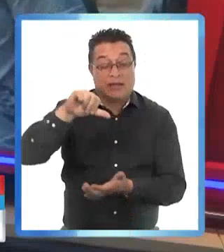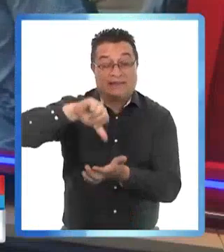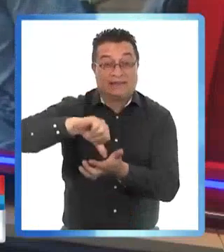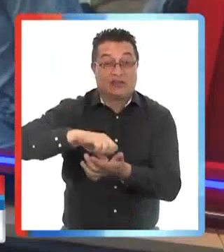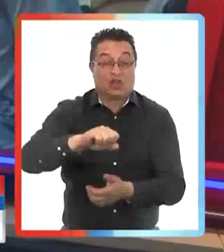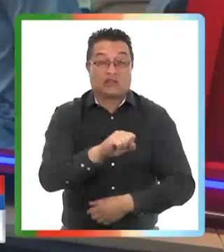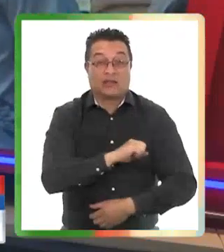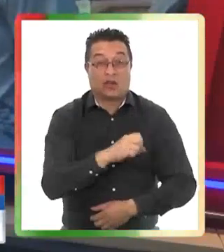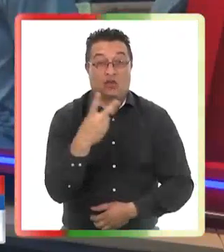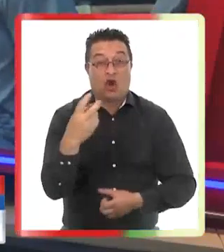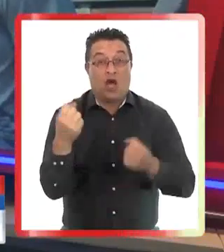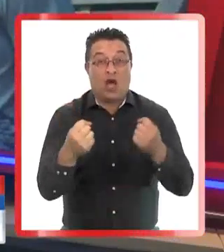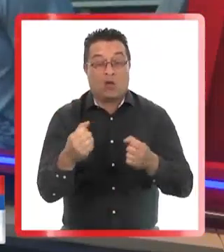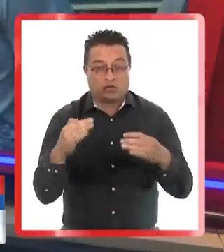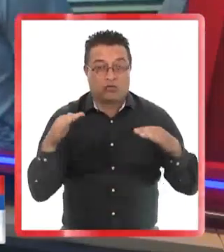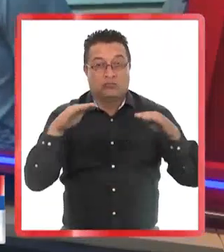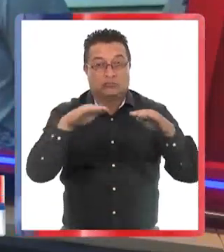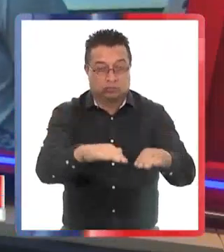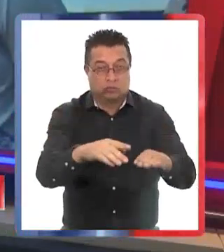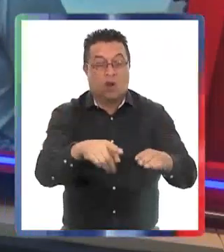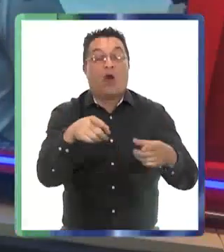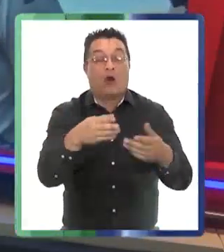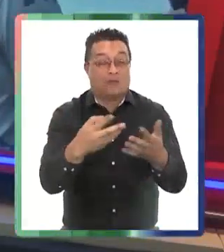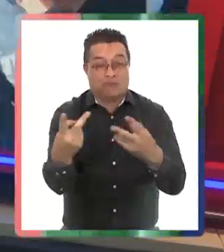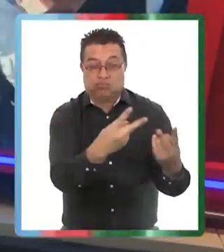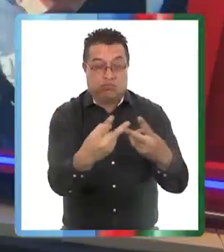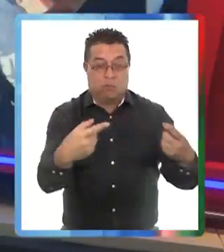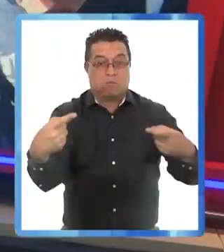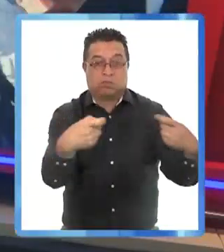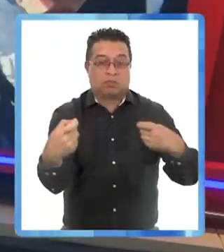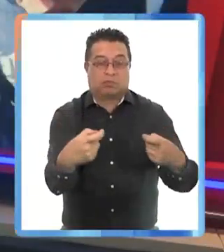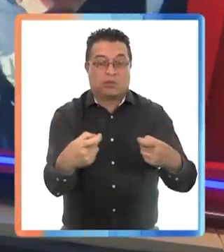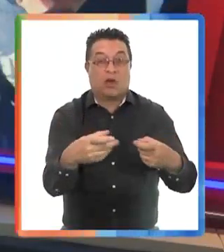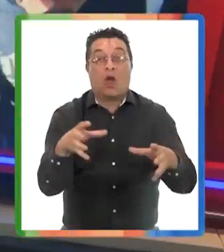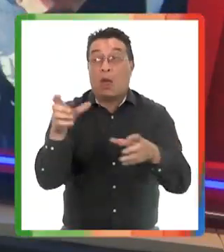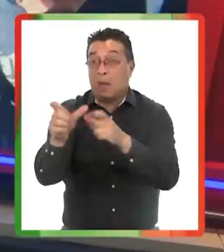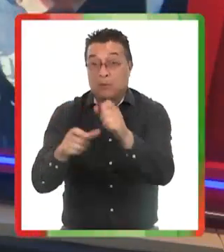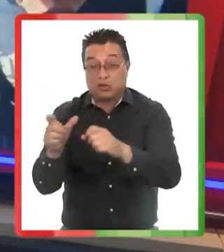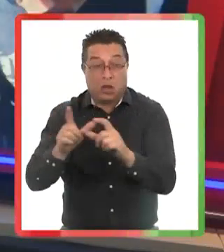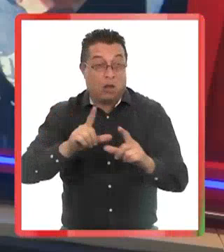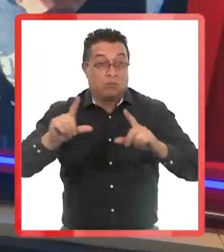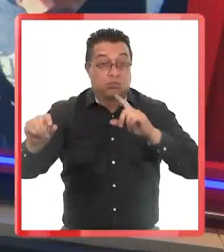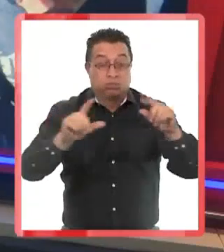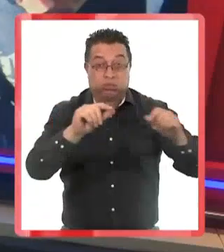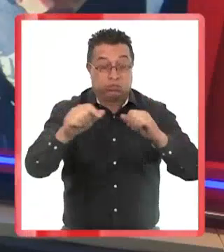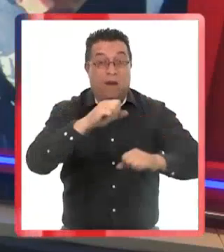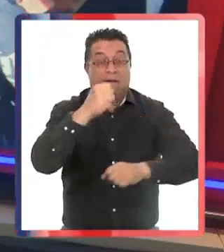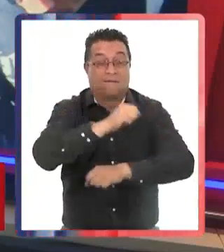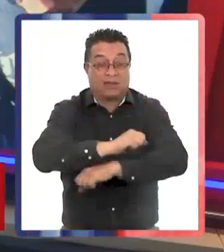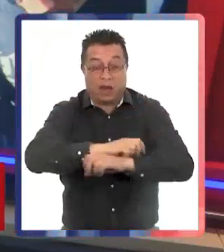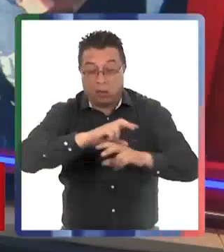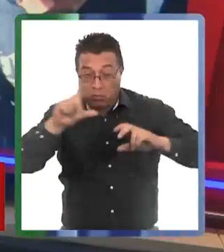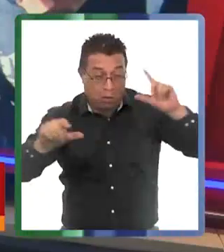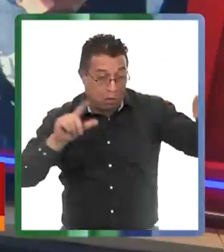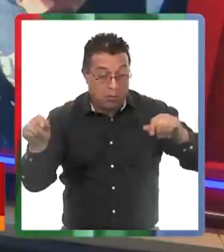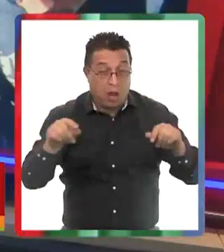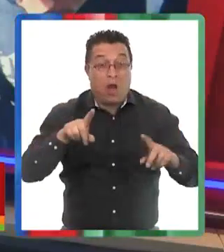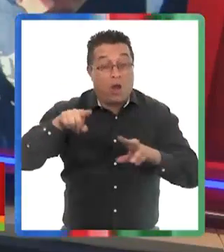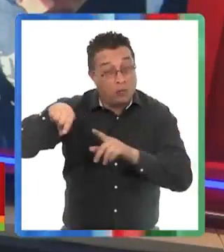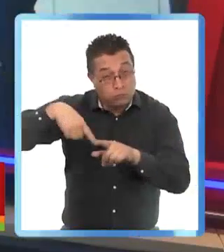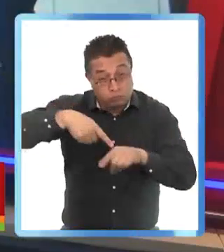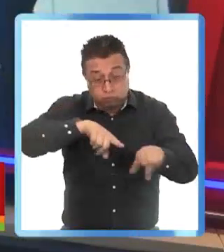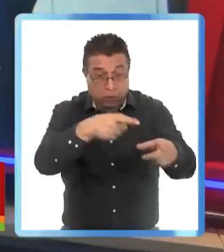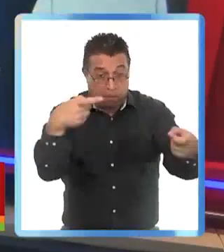pleno centro de Santiago, dos autos llegaron a un CITE e iniciaron una balacera. Un grupo de personas escapó incluso por las ventanas y comenzó